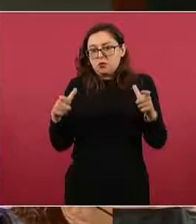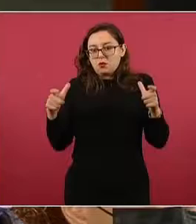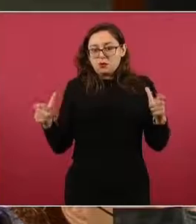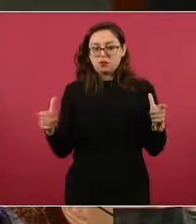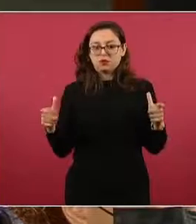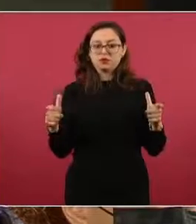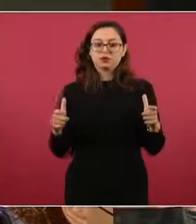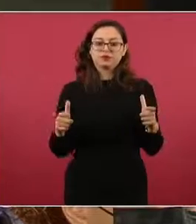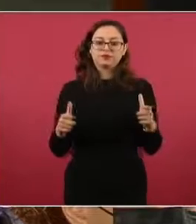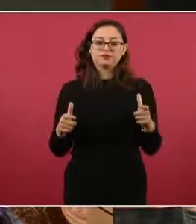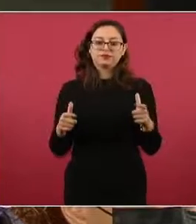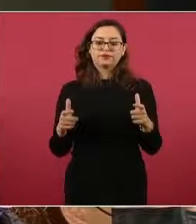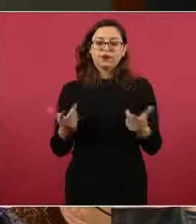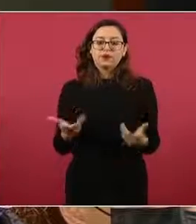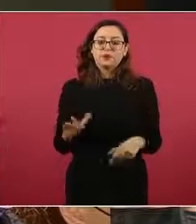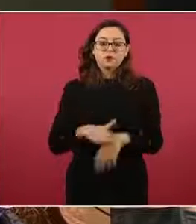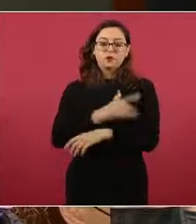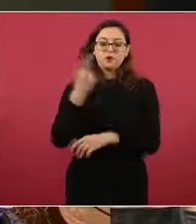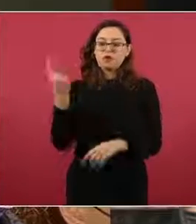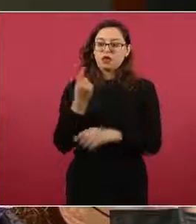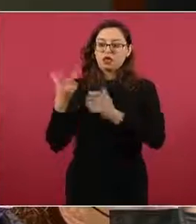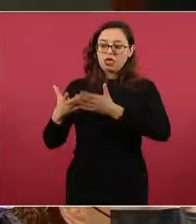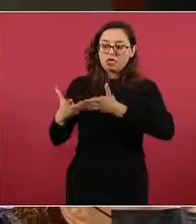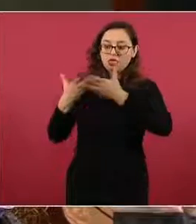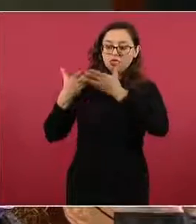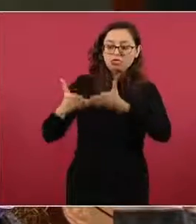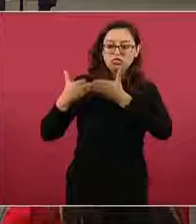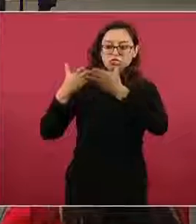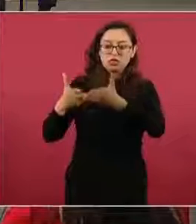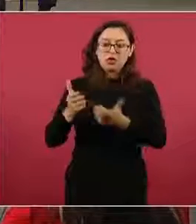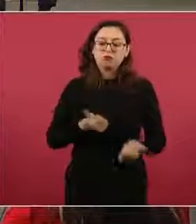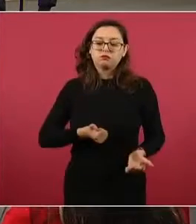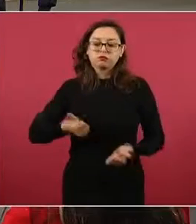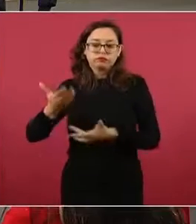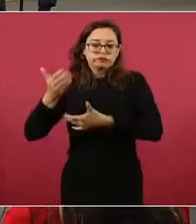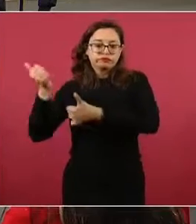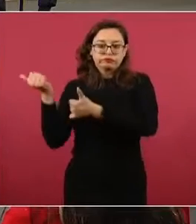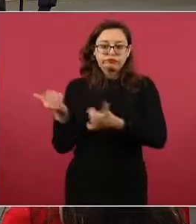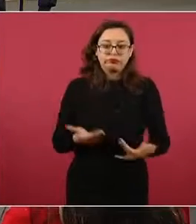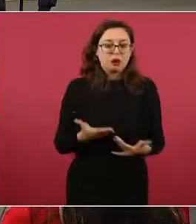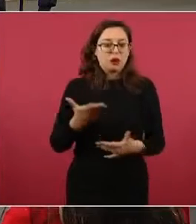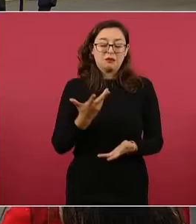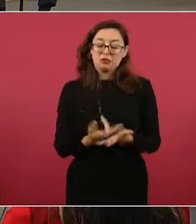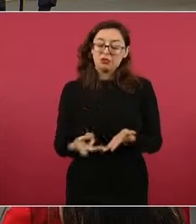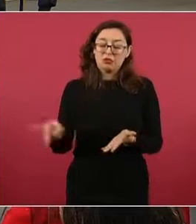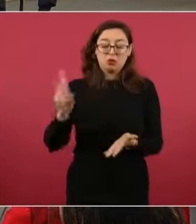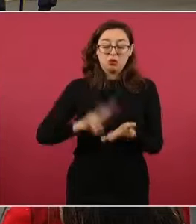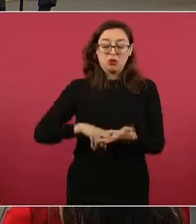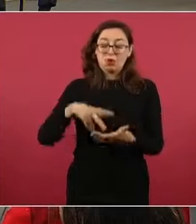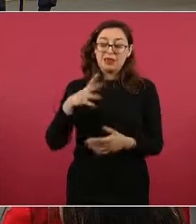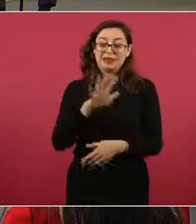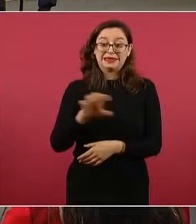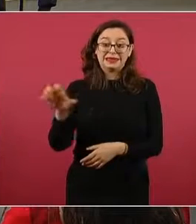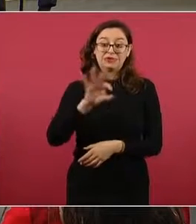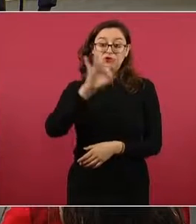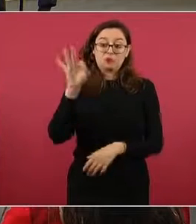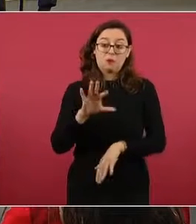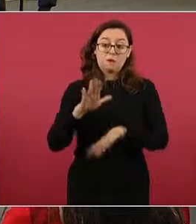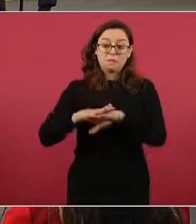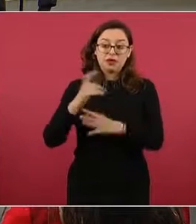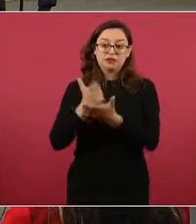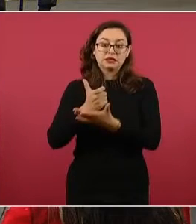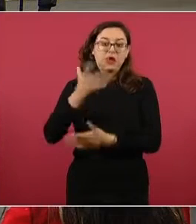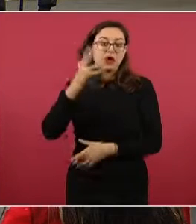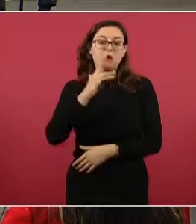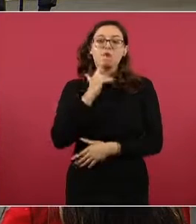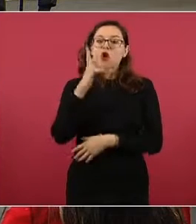en el transporte marítimo, que han subido más de 500%. Entonces, yo